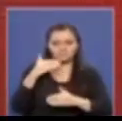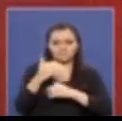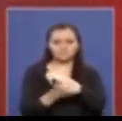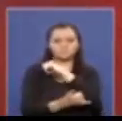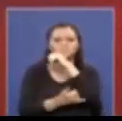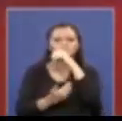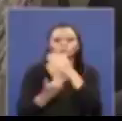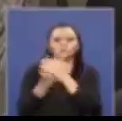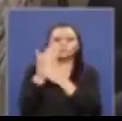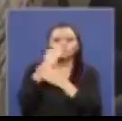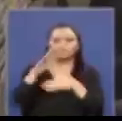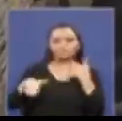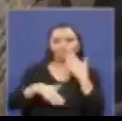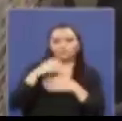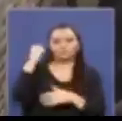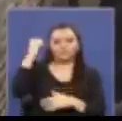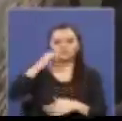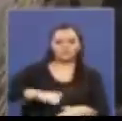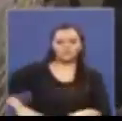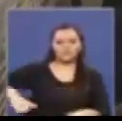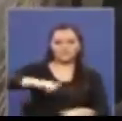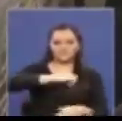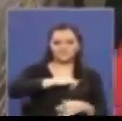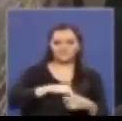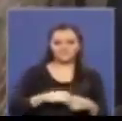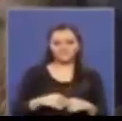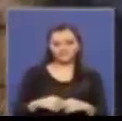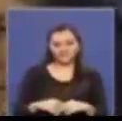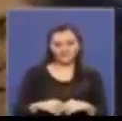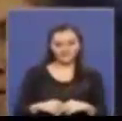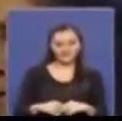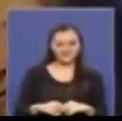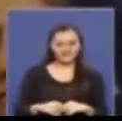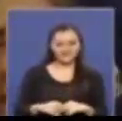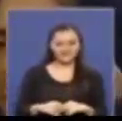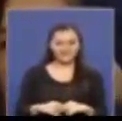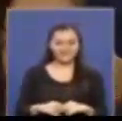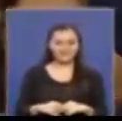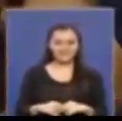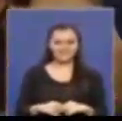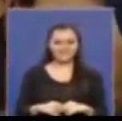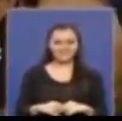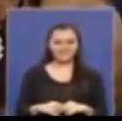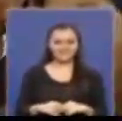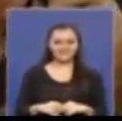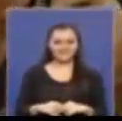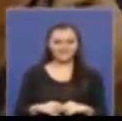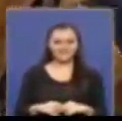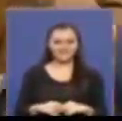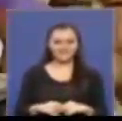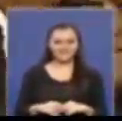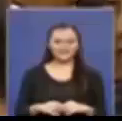nueva, la patria de todas y de todos. Esa será la patria, mi compañero.